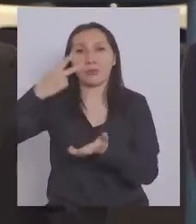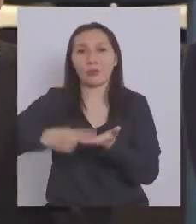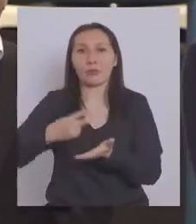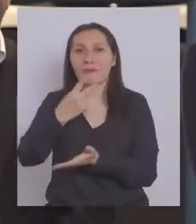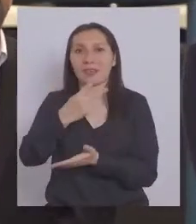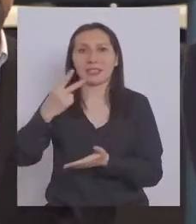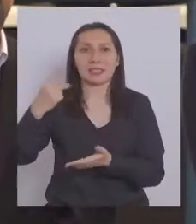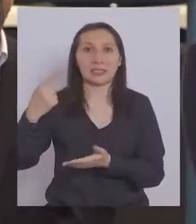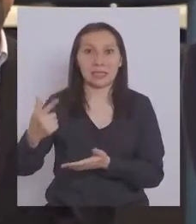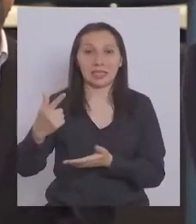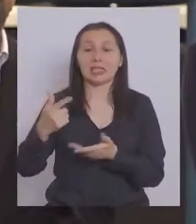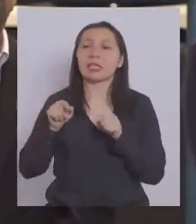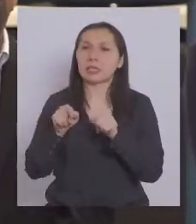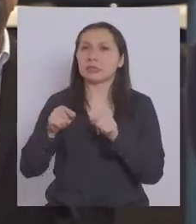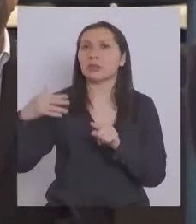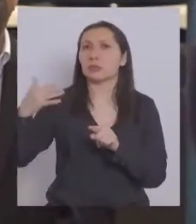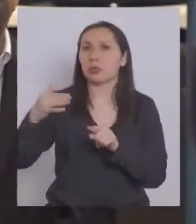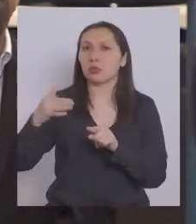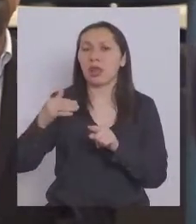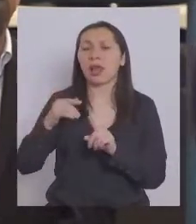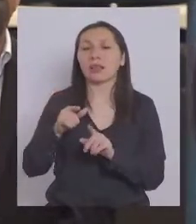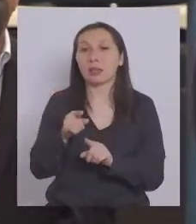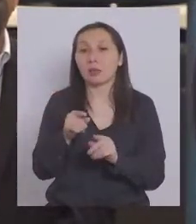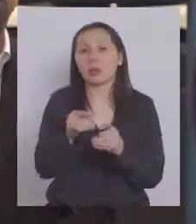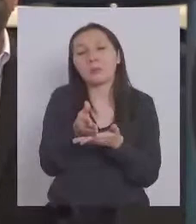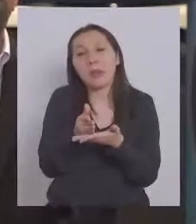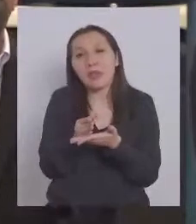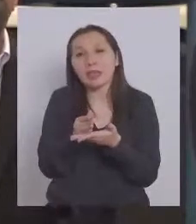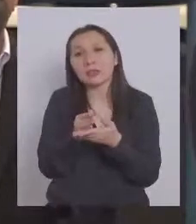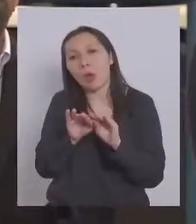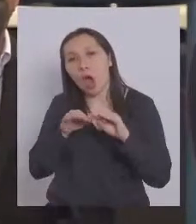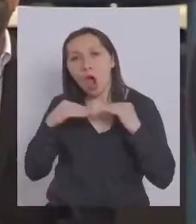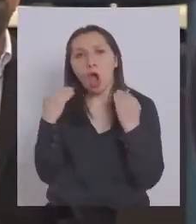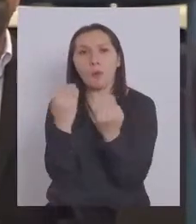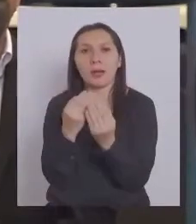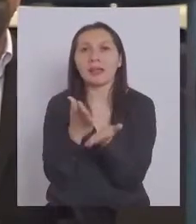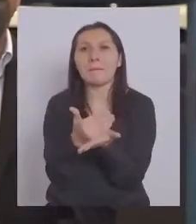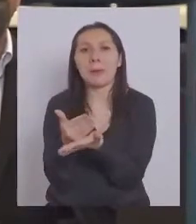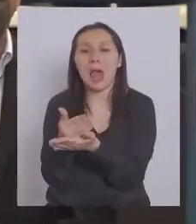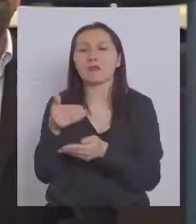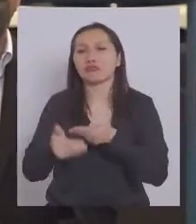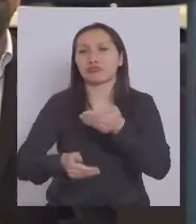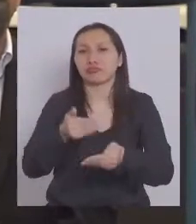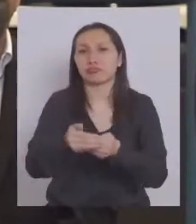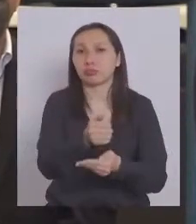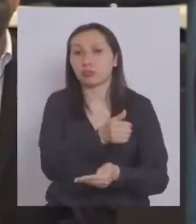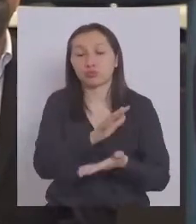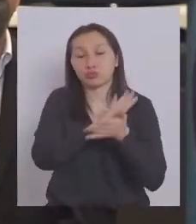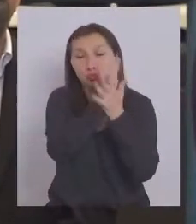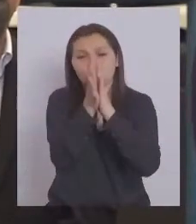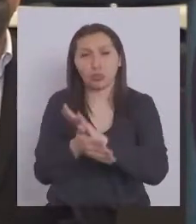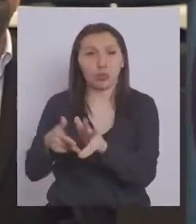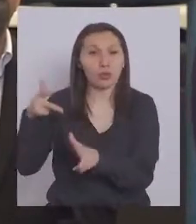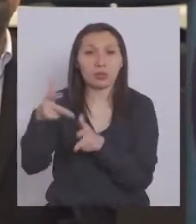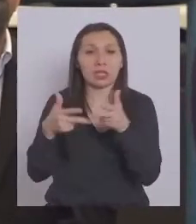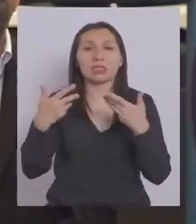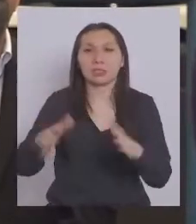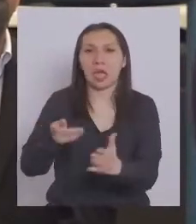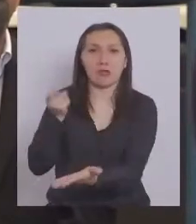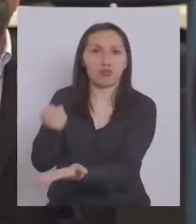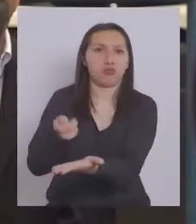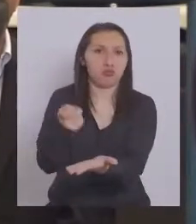esto es un elemento muy importante, pero es una parte de un plan integral que está en ejecución, de lo cual todos los trenes nuevos ya se han